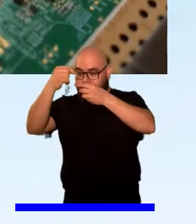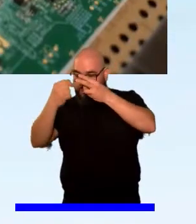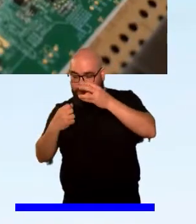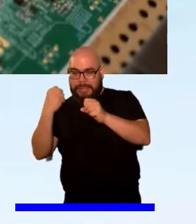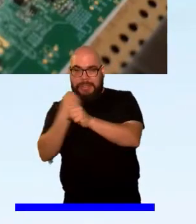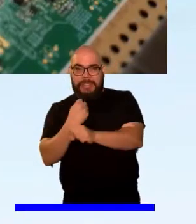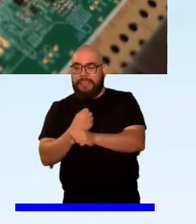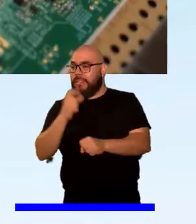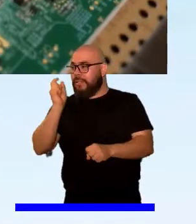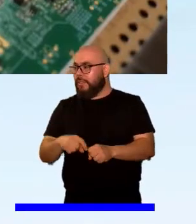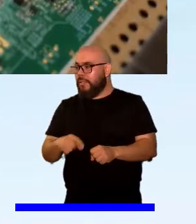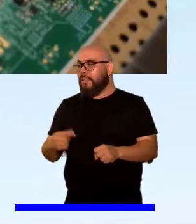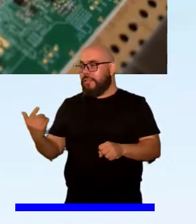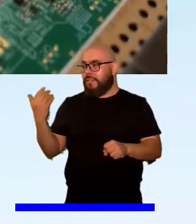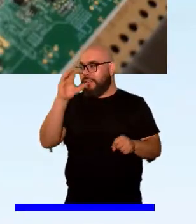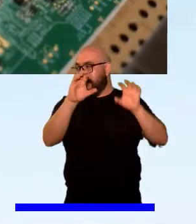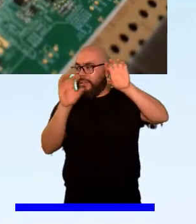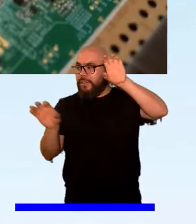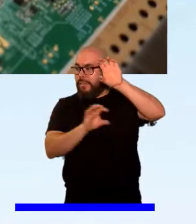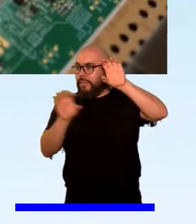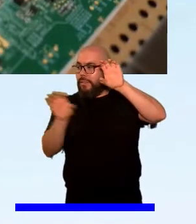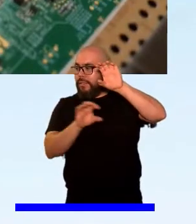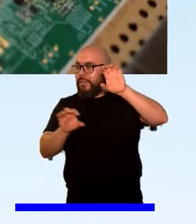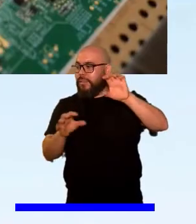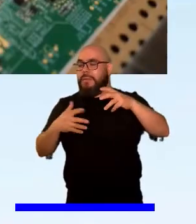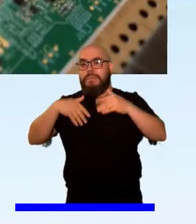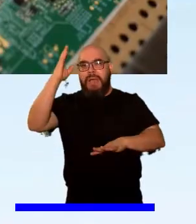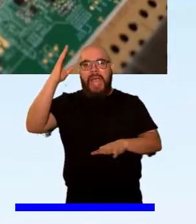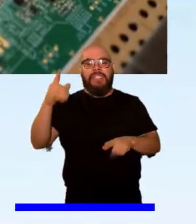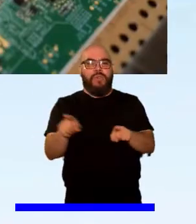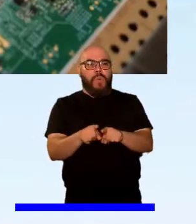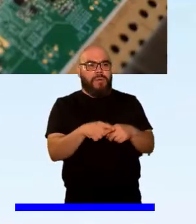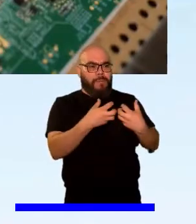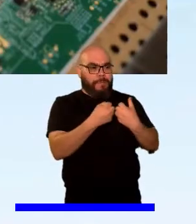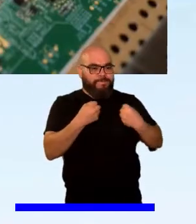con unos objetos que son los tensores.